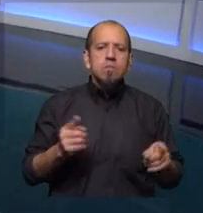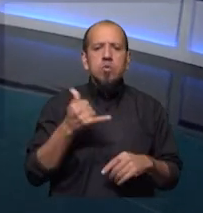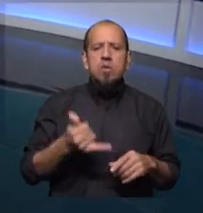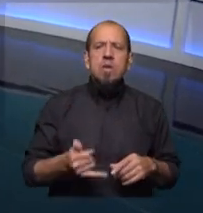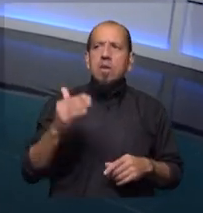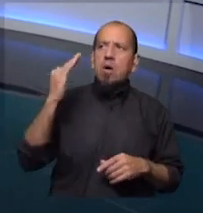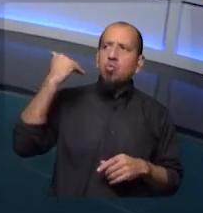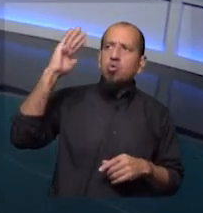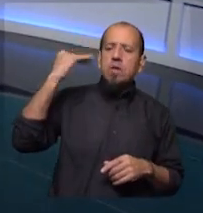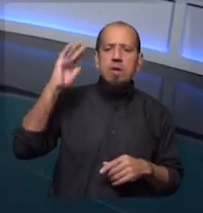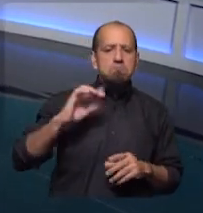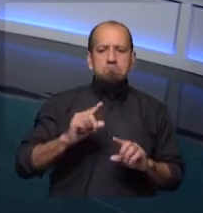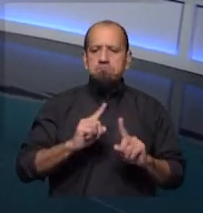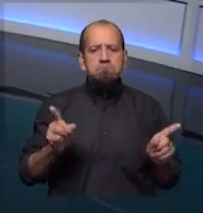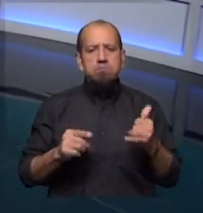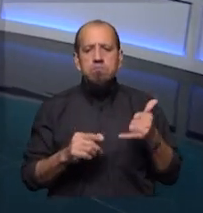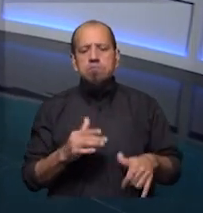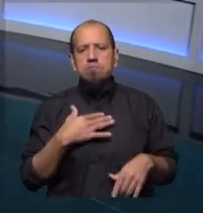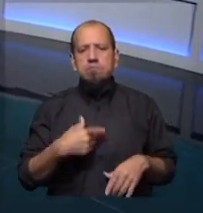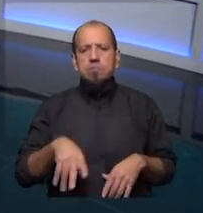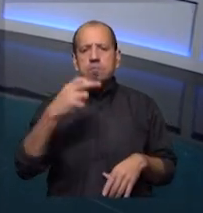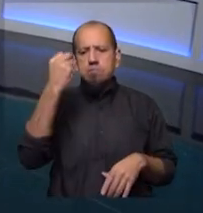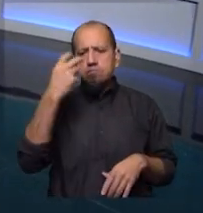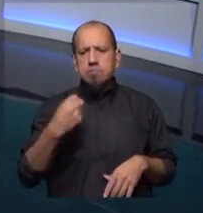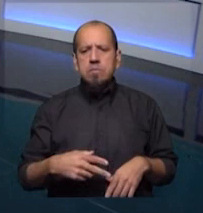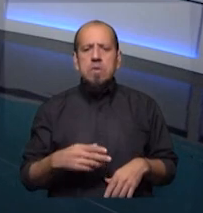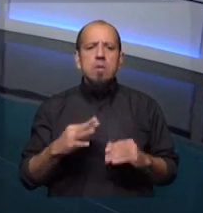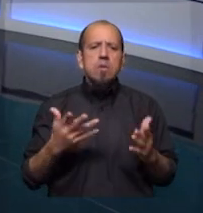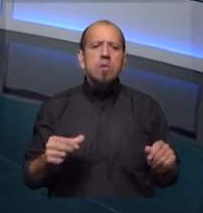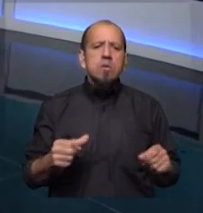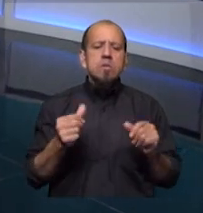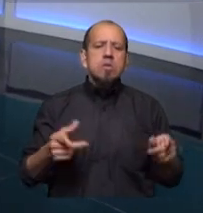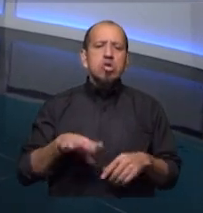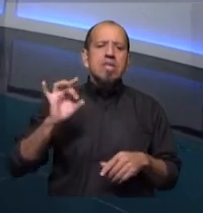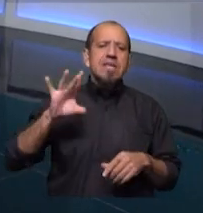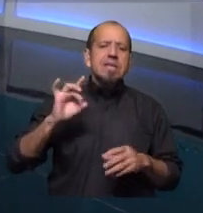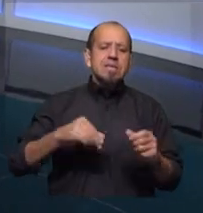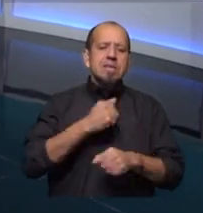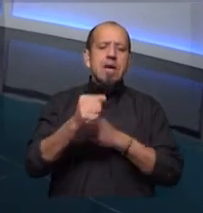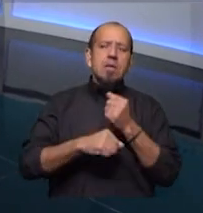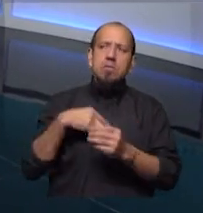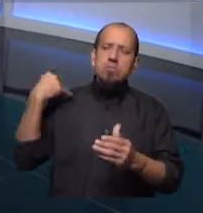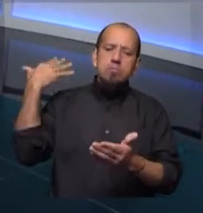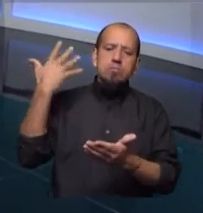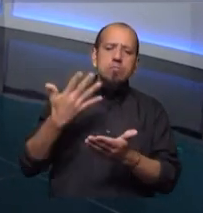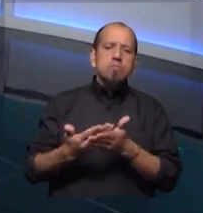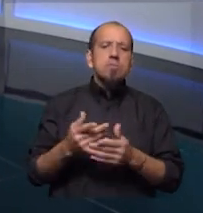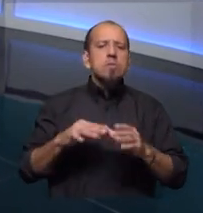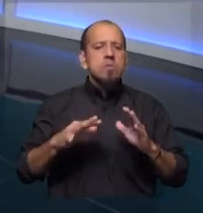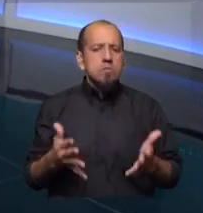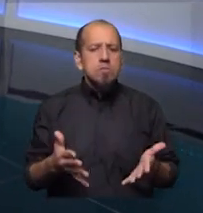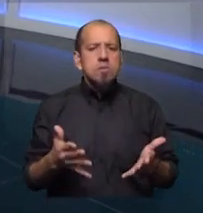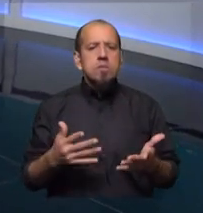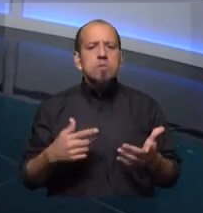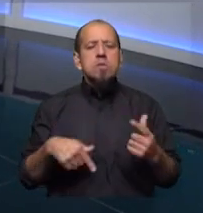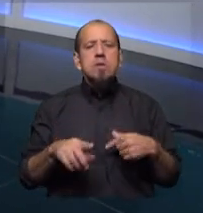para criticar que debe hacer un autocrita autocrítica por lo que hizo en los últimos 15 años de gobierno ahora bien qué es lo que busca